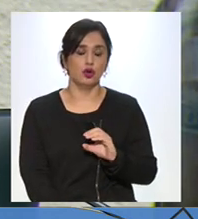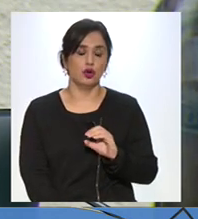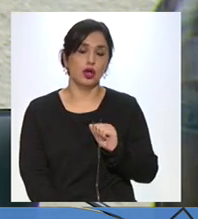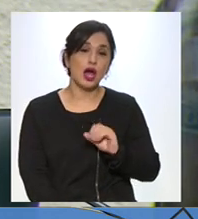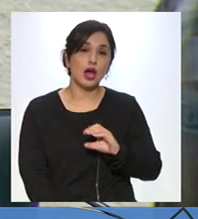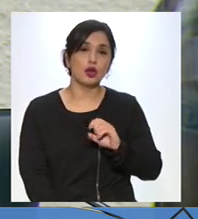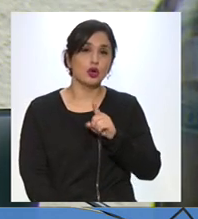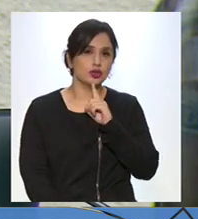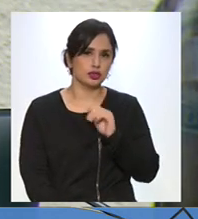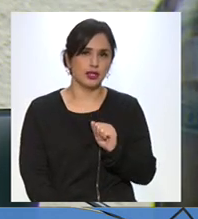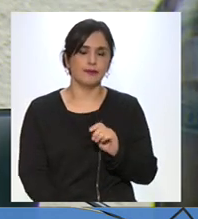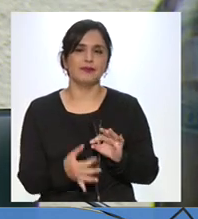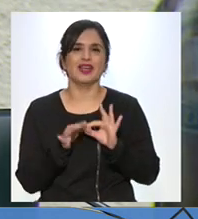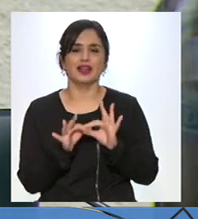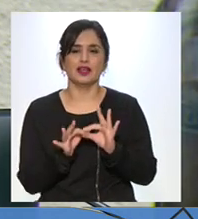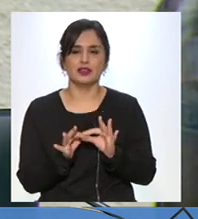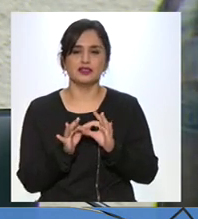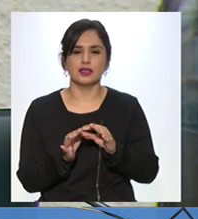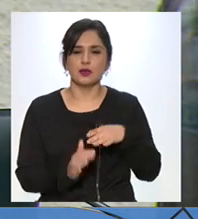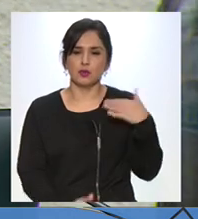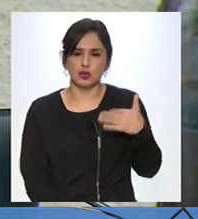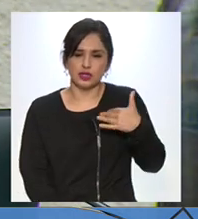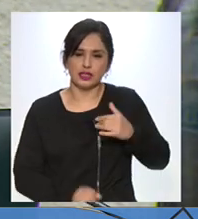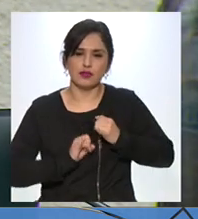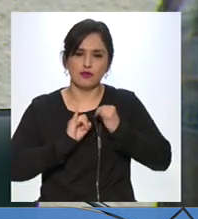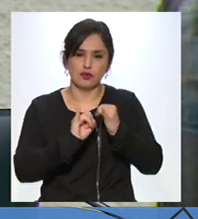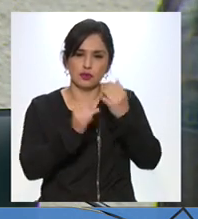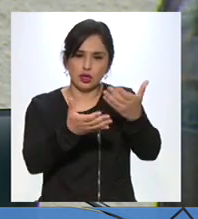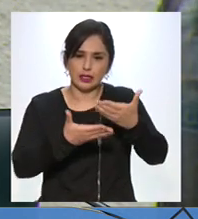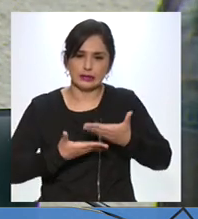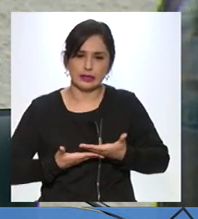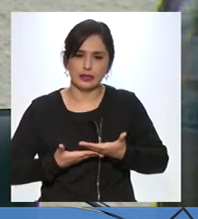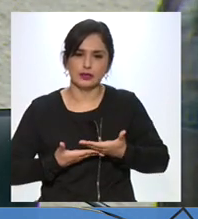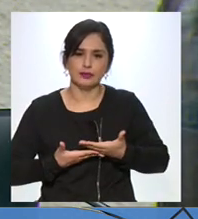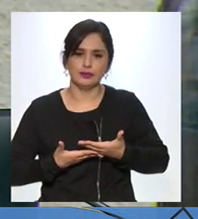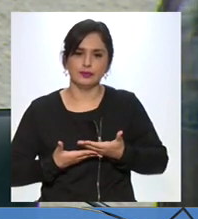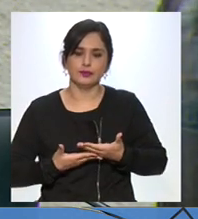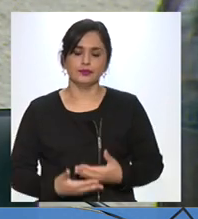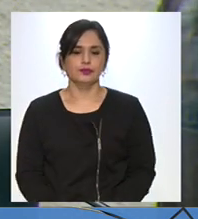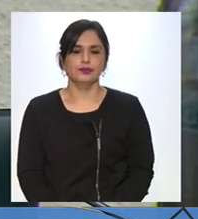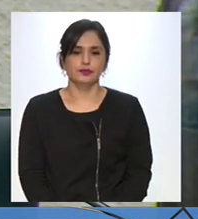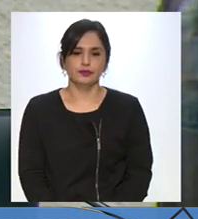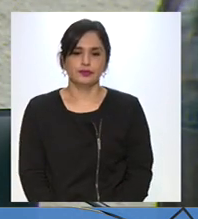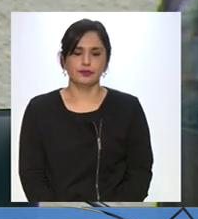Agradecer mucho la importantísima información que nos entregan, valiosísima información que nos entregan,